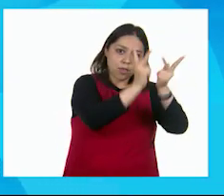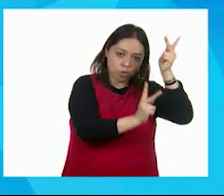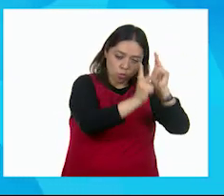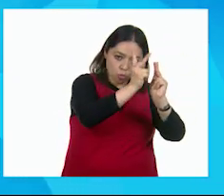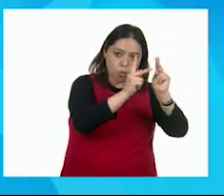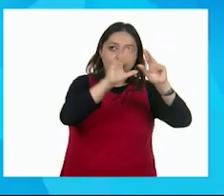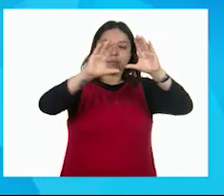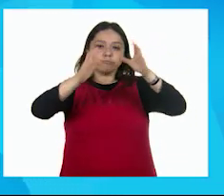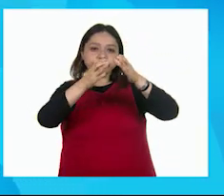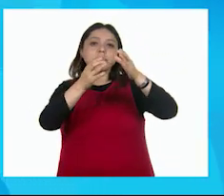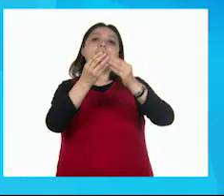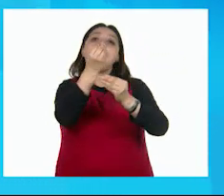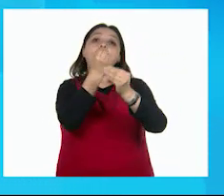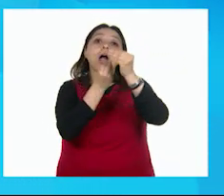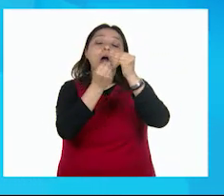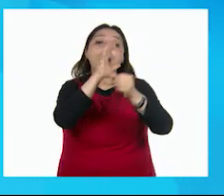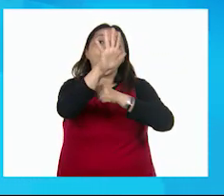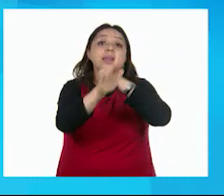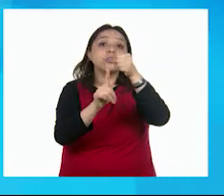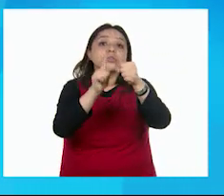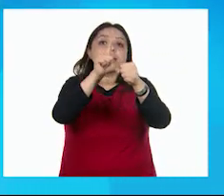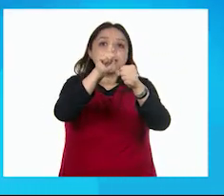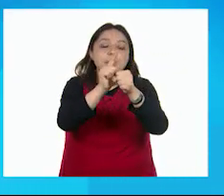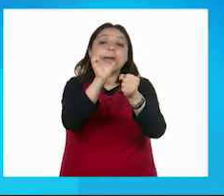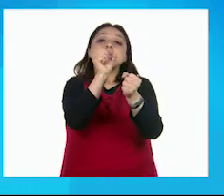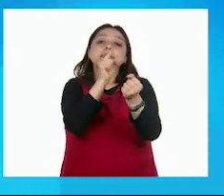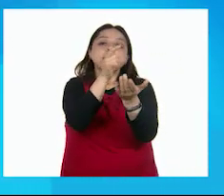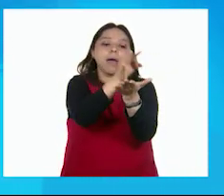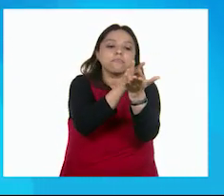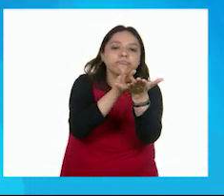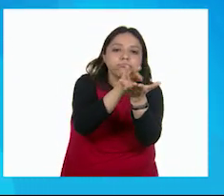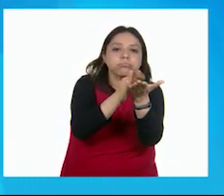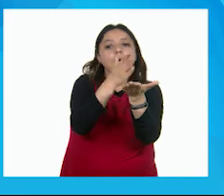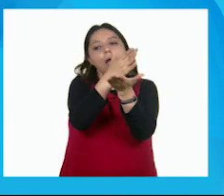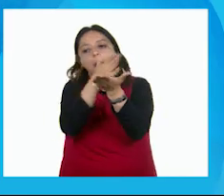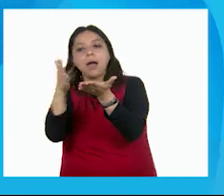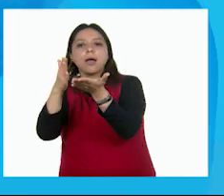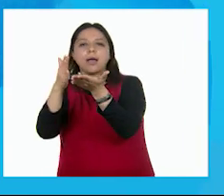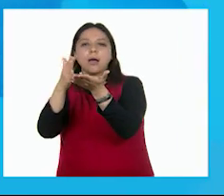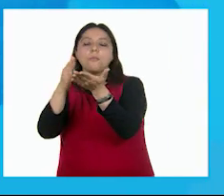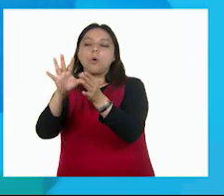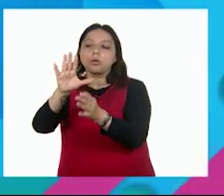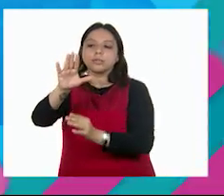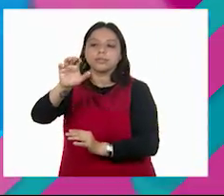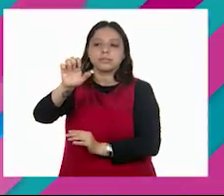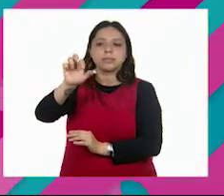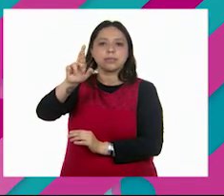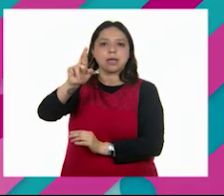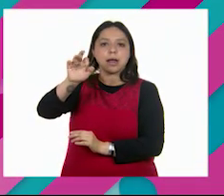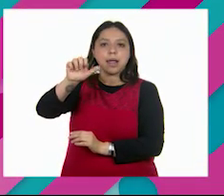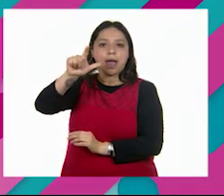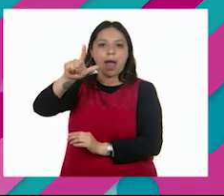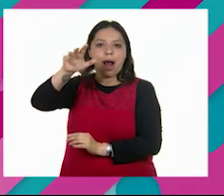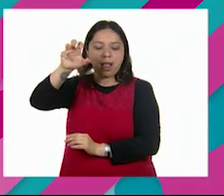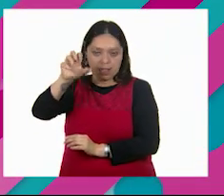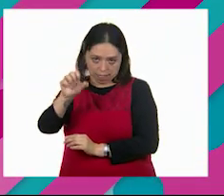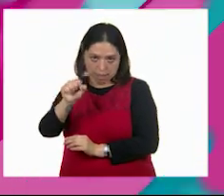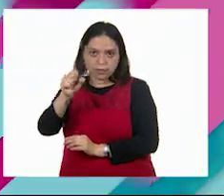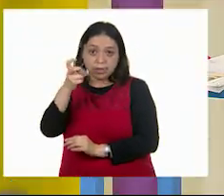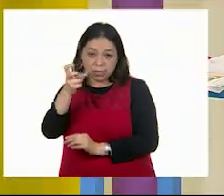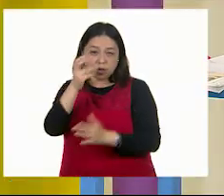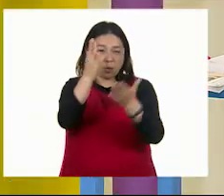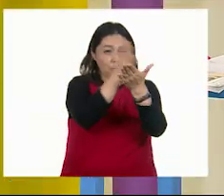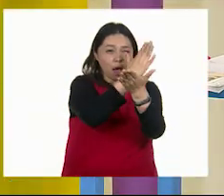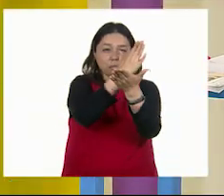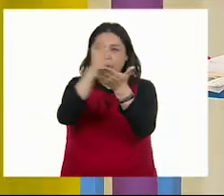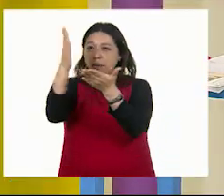leguminosas y alimentos de origen animal y cereales. De los alimentos que ustedes escribieron en su lista deberán clasificarlos